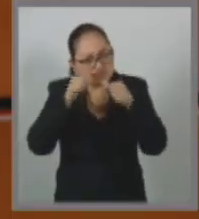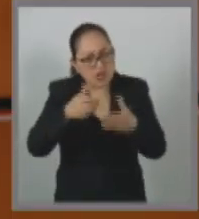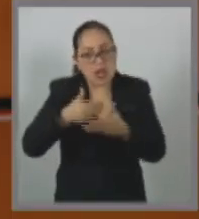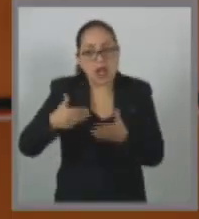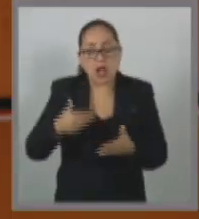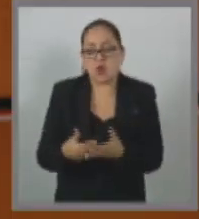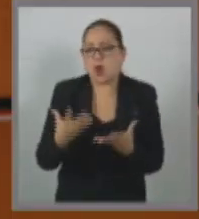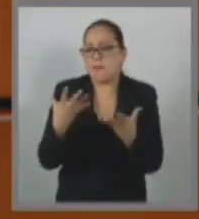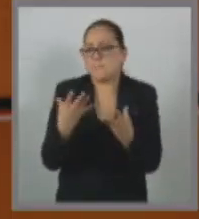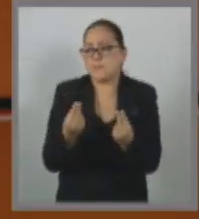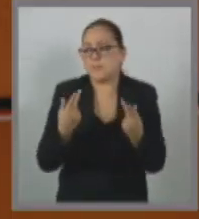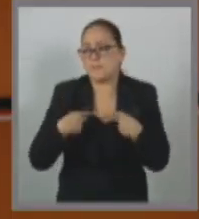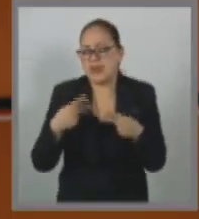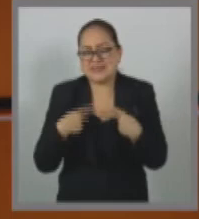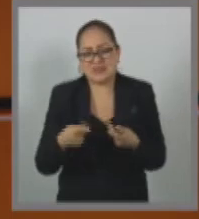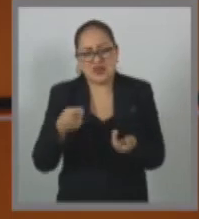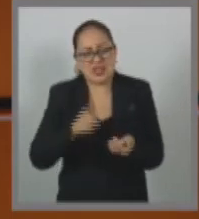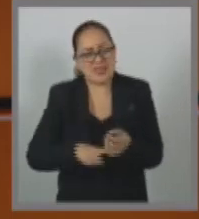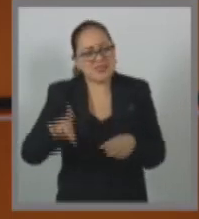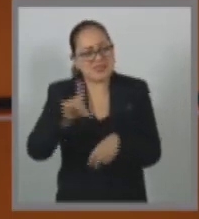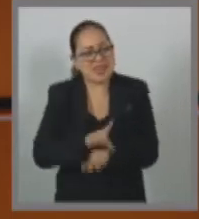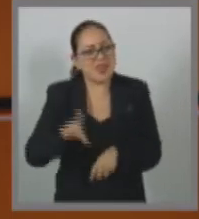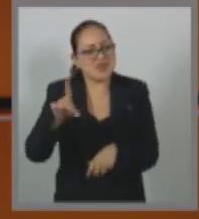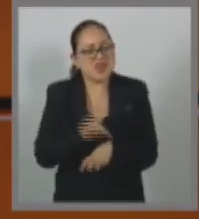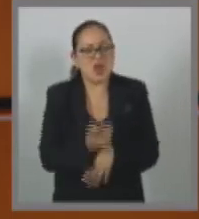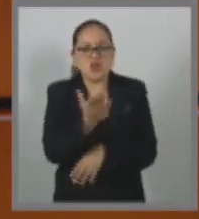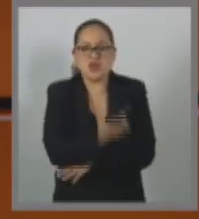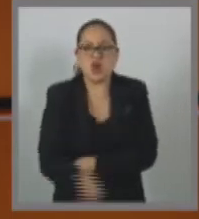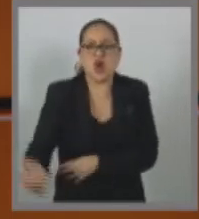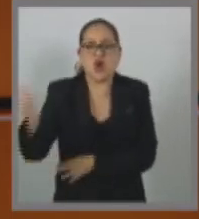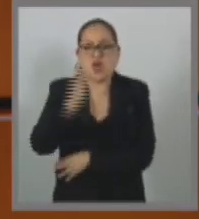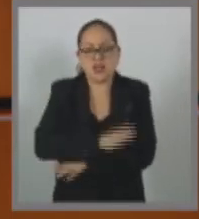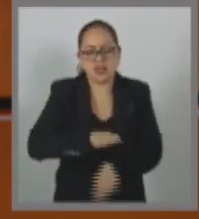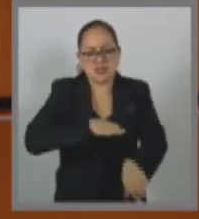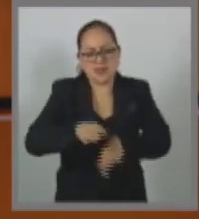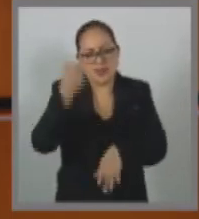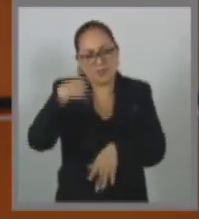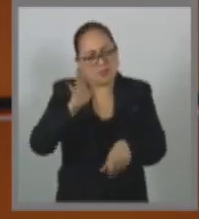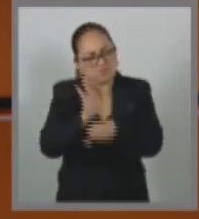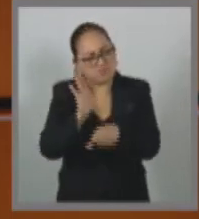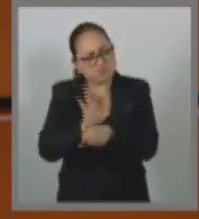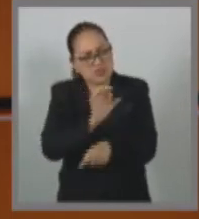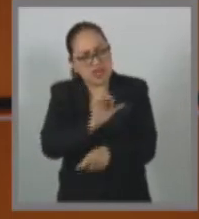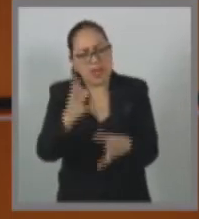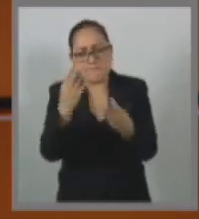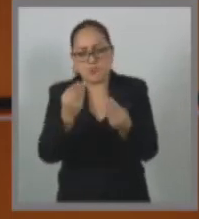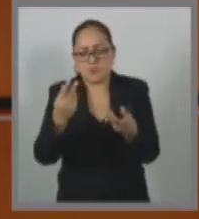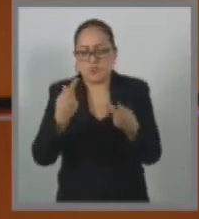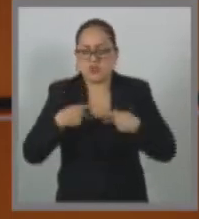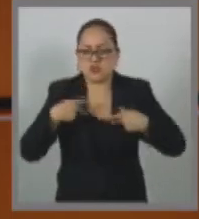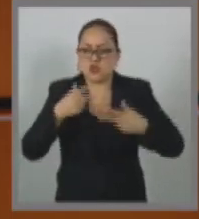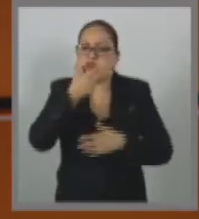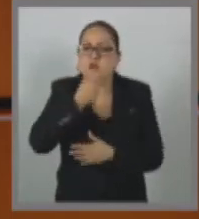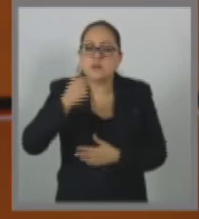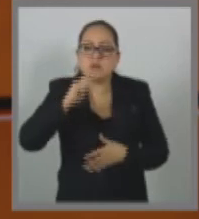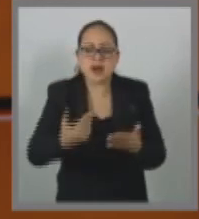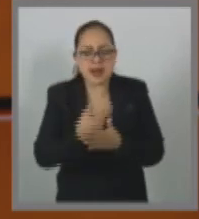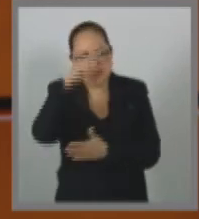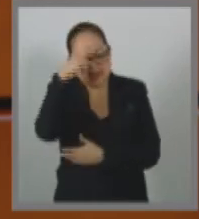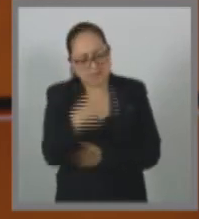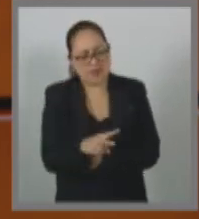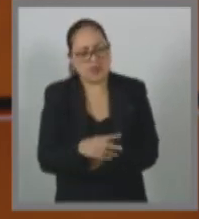cientos de miles de personas trabajan día y noche velando por la salud y la seguridad social de millones de mexicanas y de